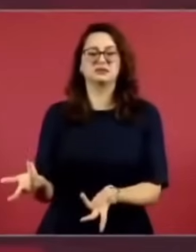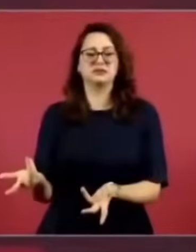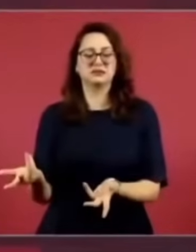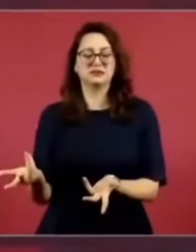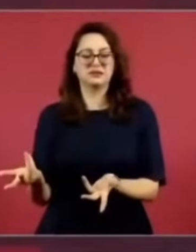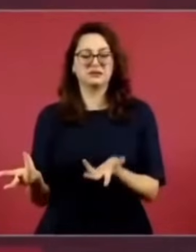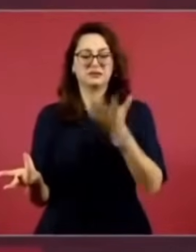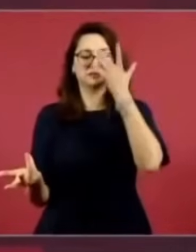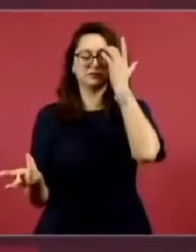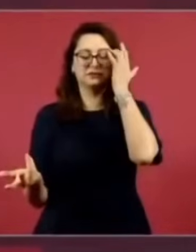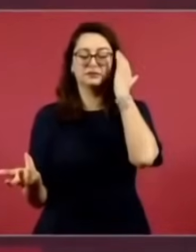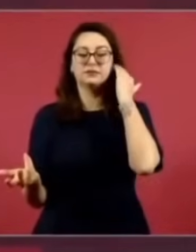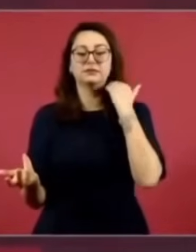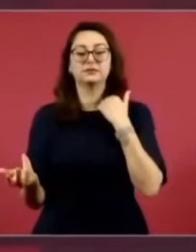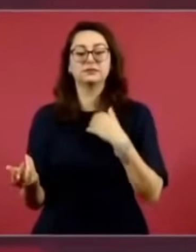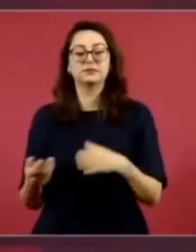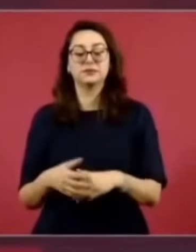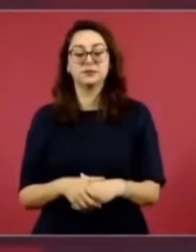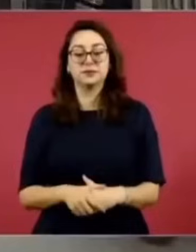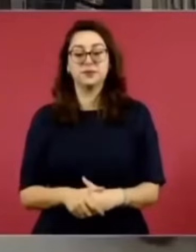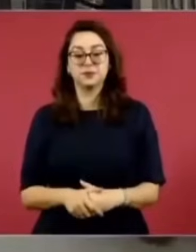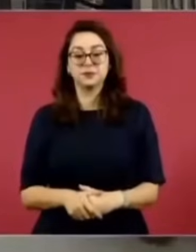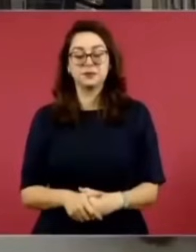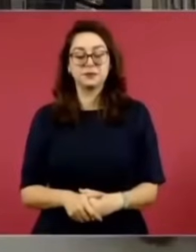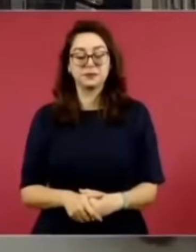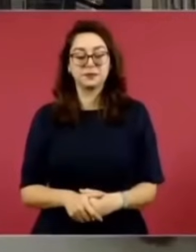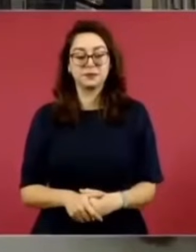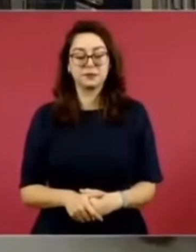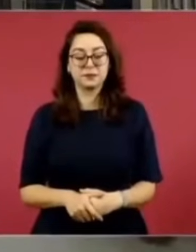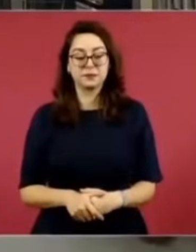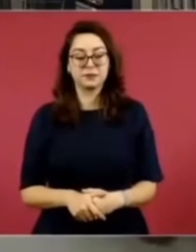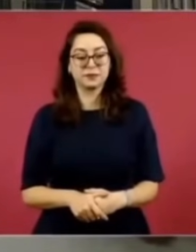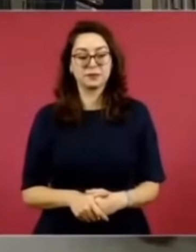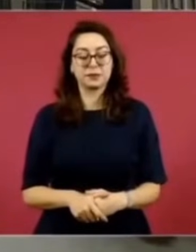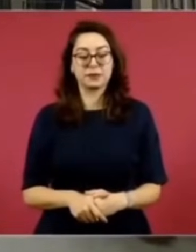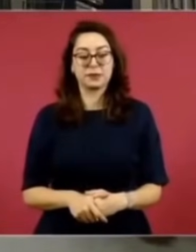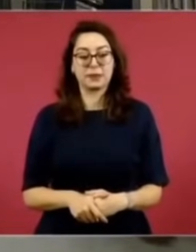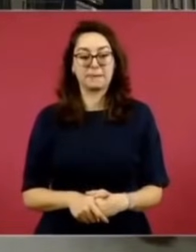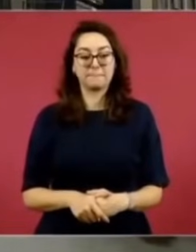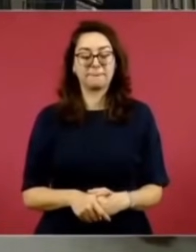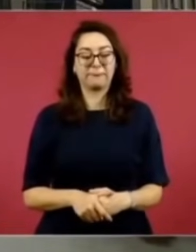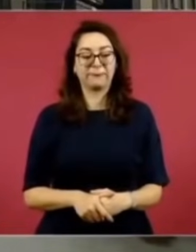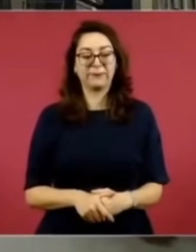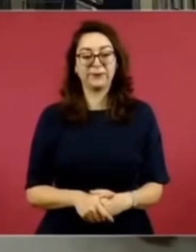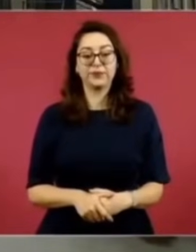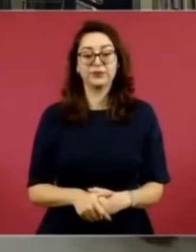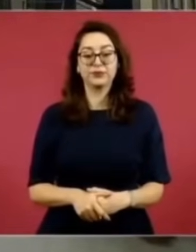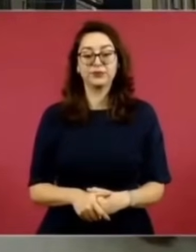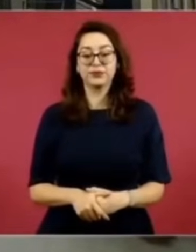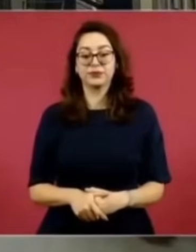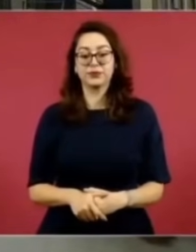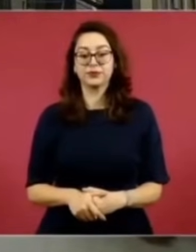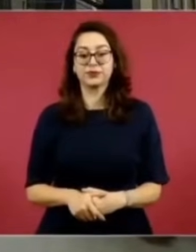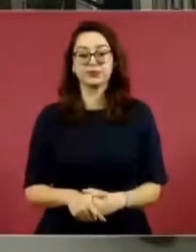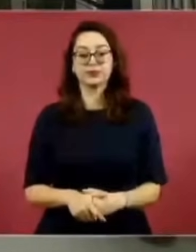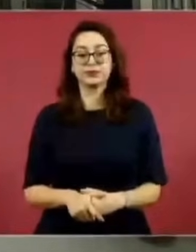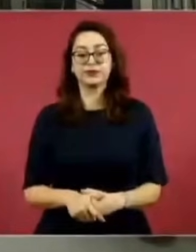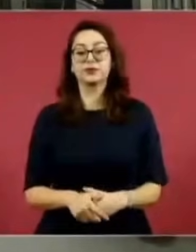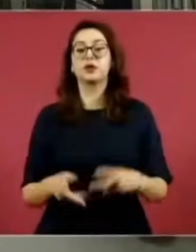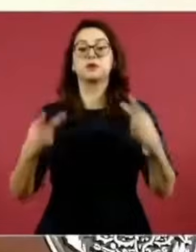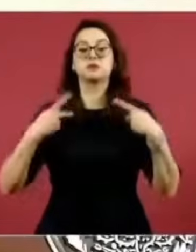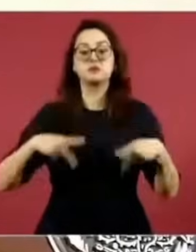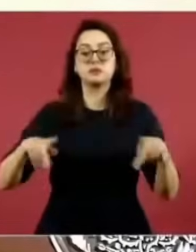La libertad a los que roban, a los delincuentes de